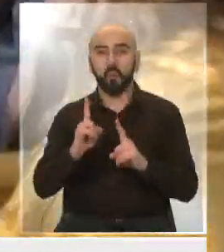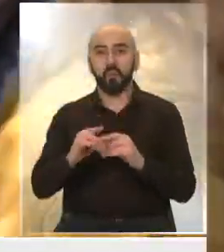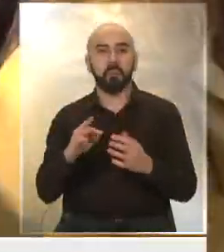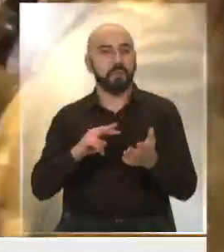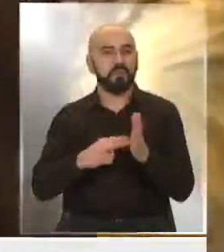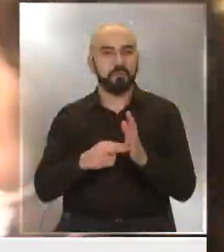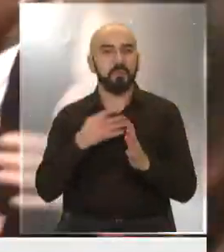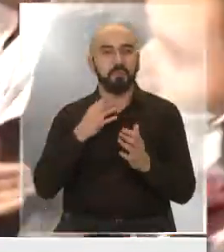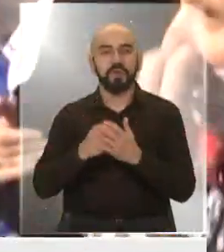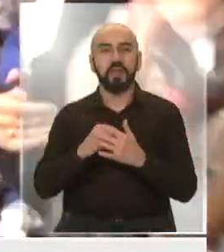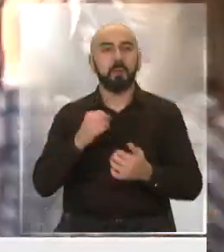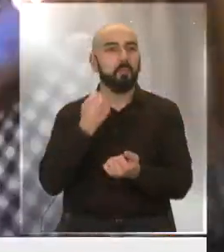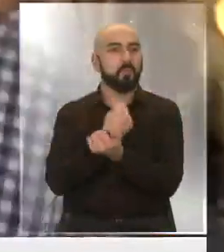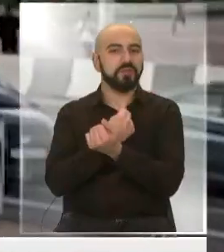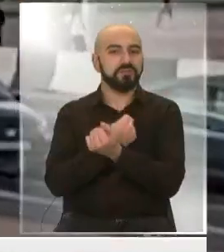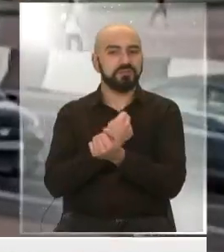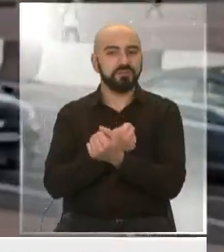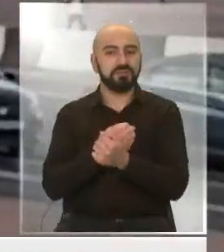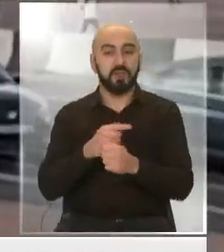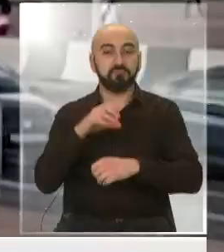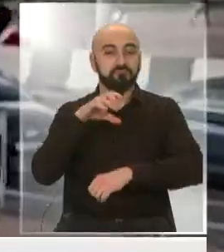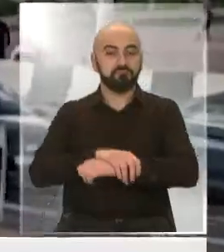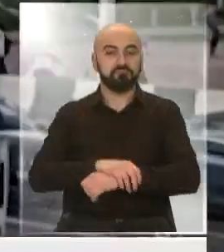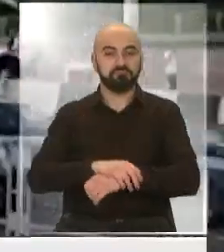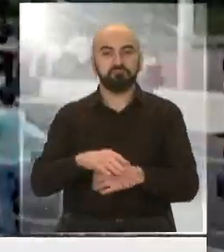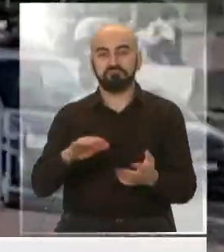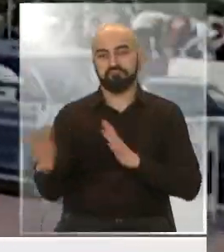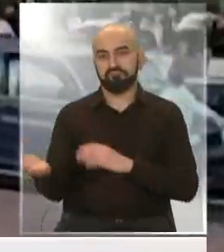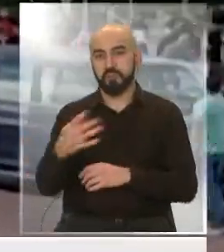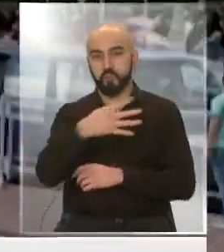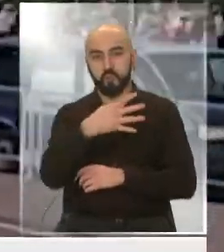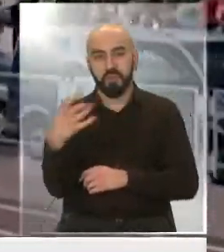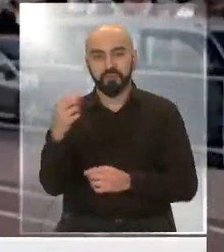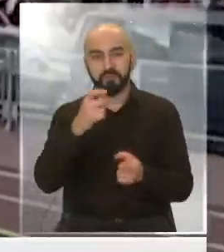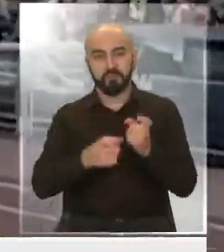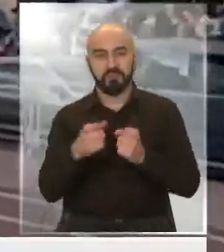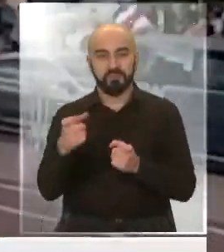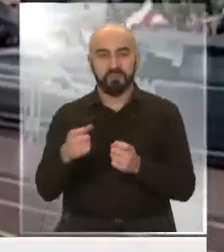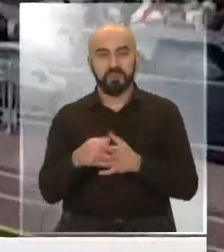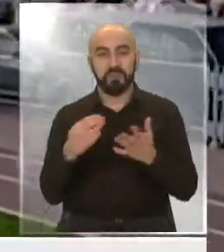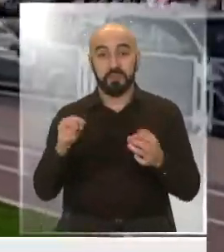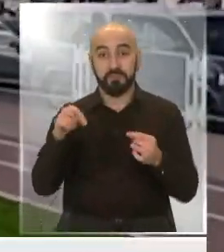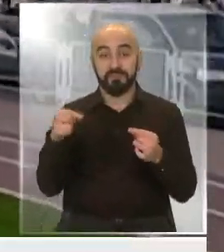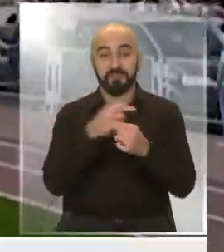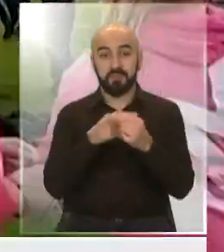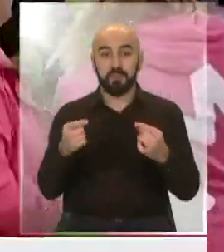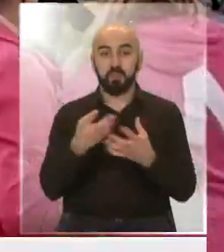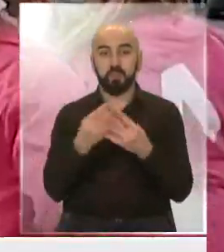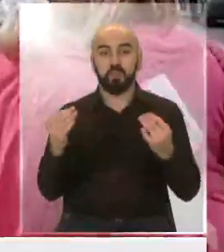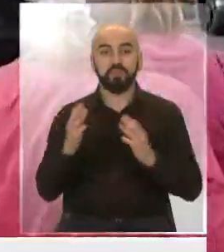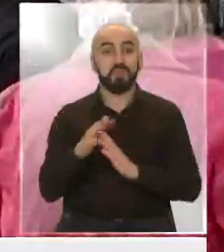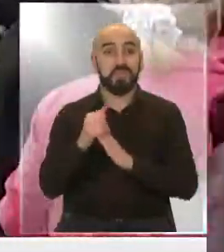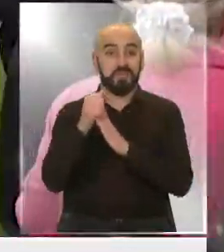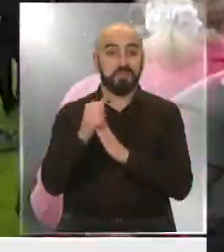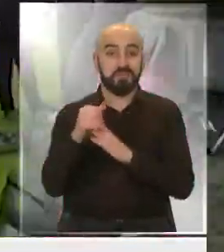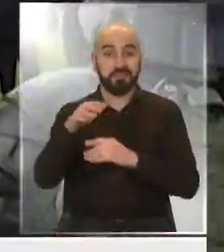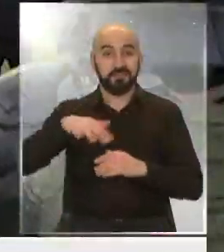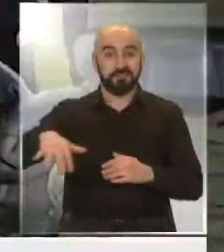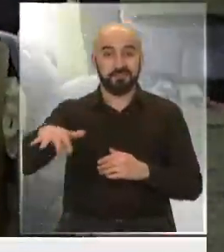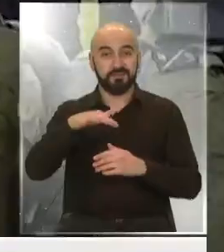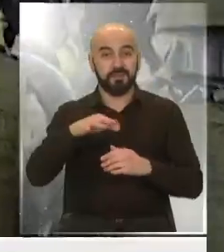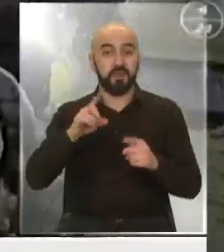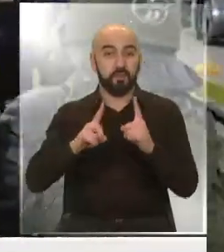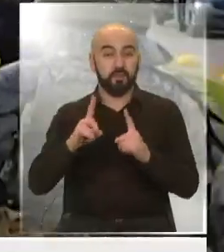porque la policía detuvo al menos 400 manifestantes en una semana donde además varios líderes opositores han sido